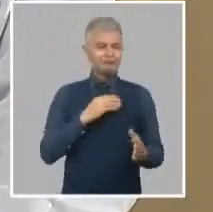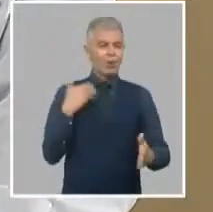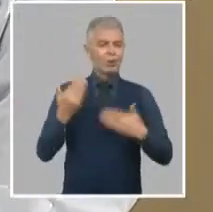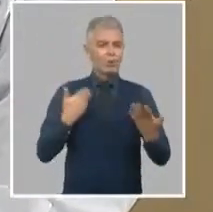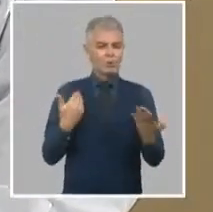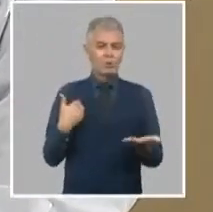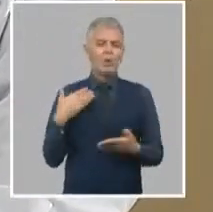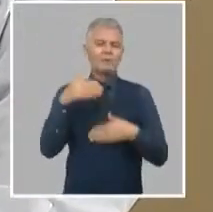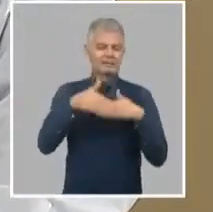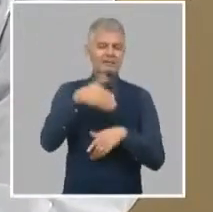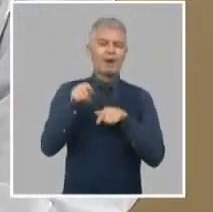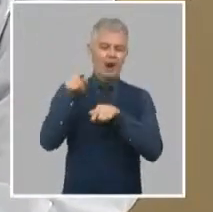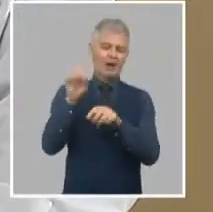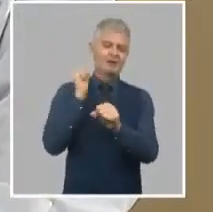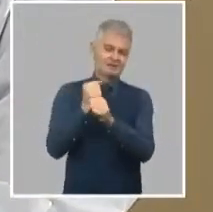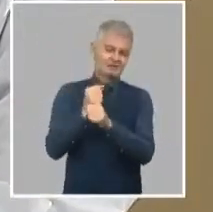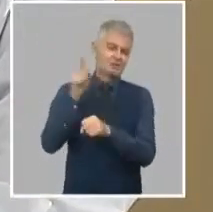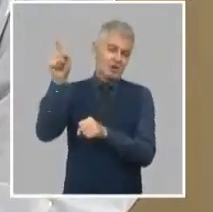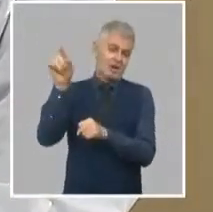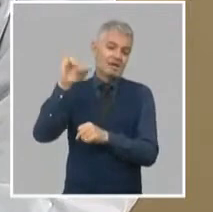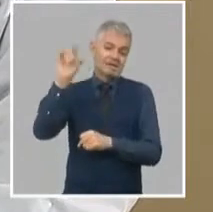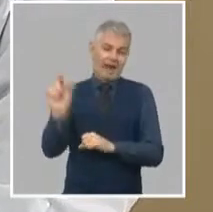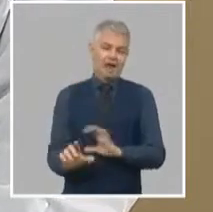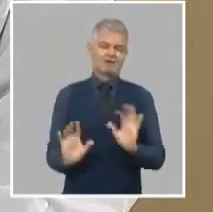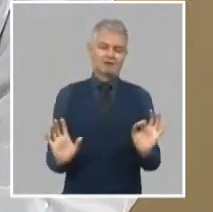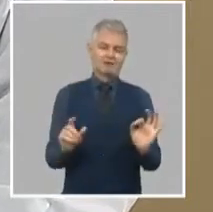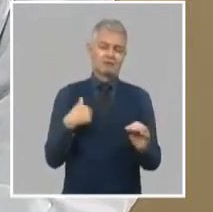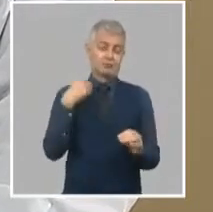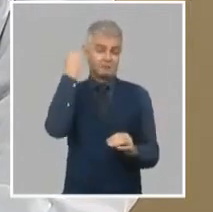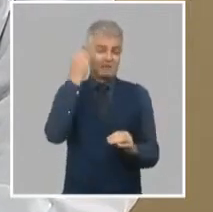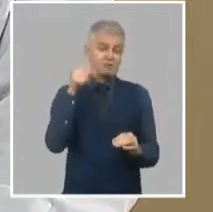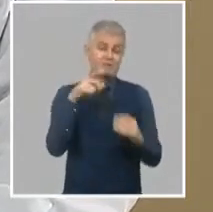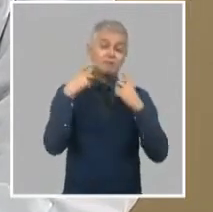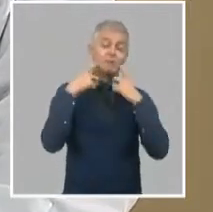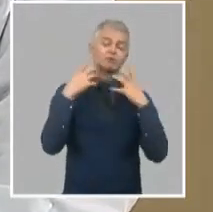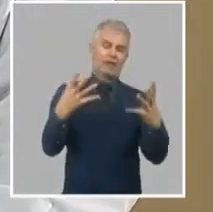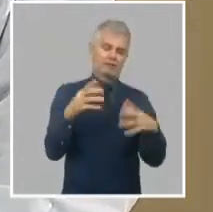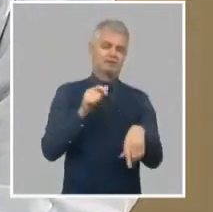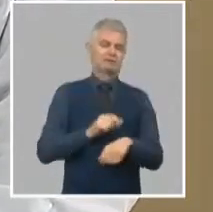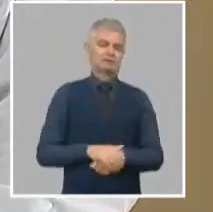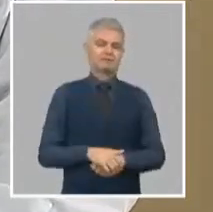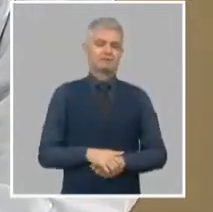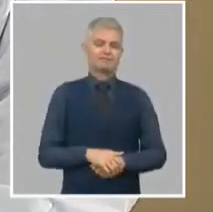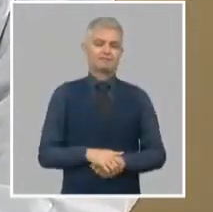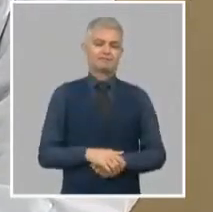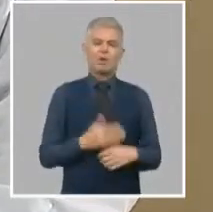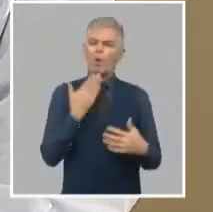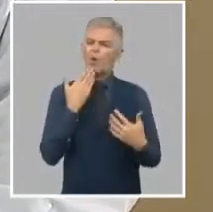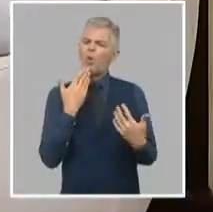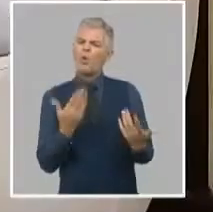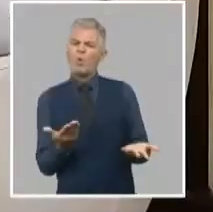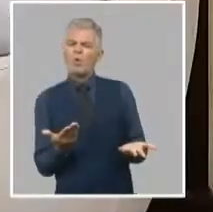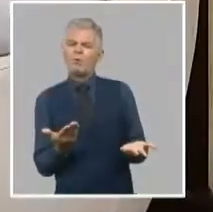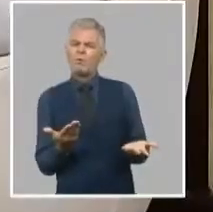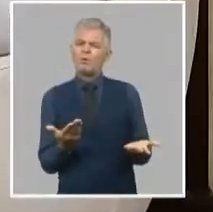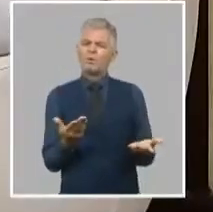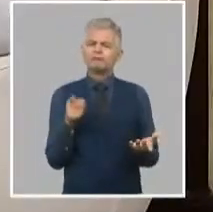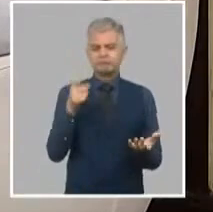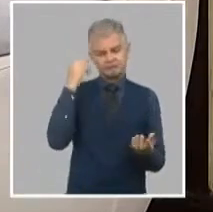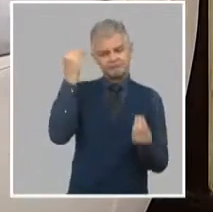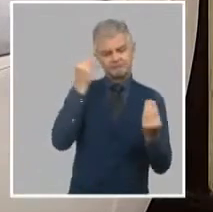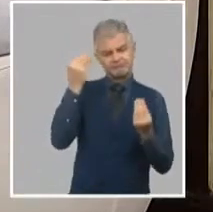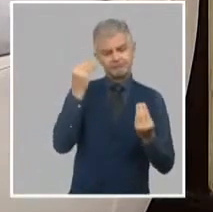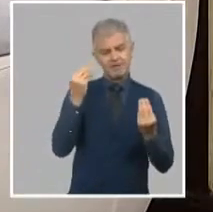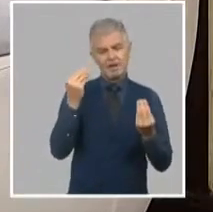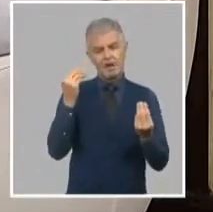de haber participado en esa tarea, que yo creo que fue meritoria en su momento. ¿Cómo compaginar los conocimientos,